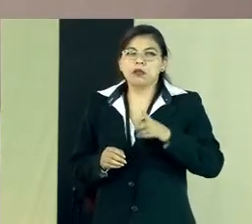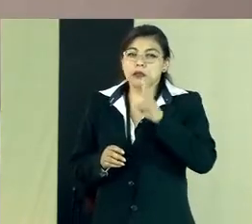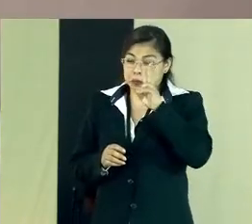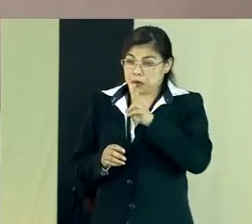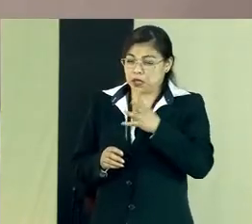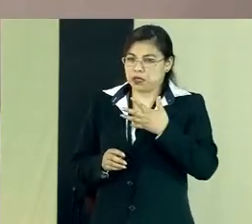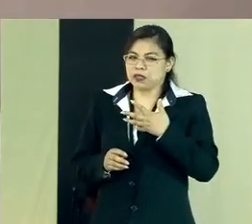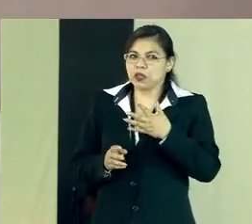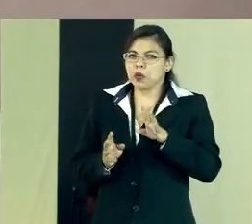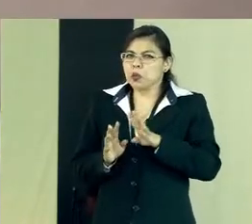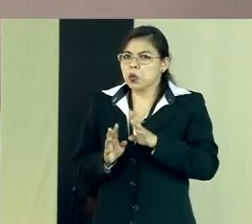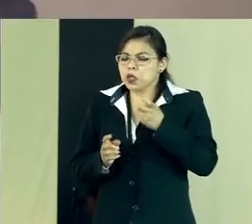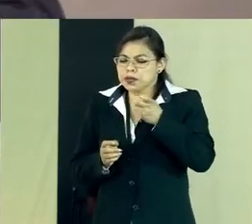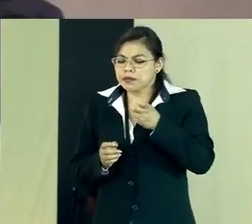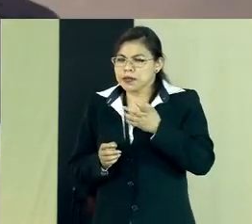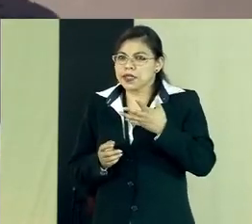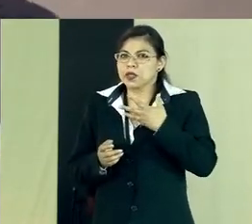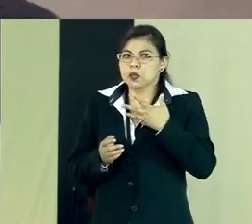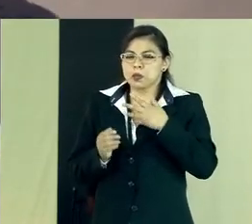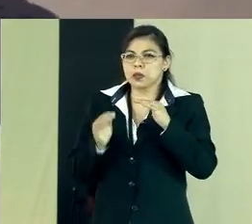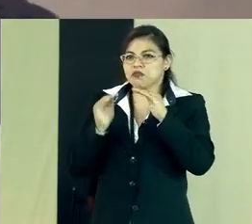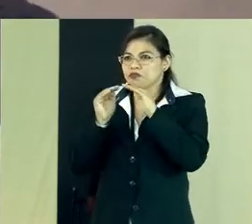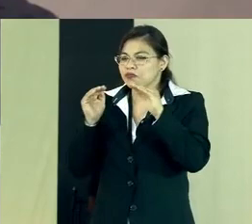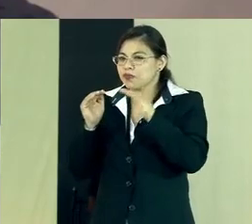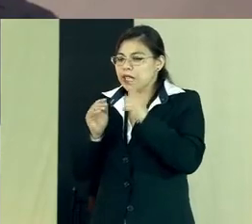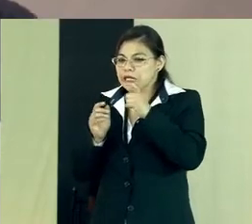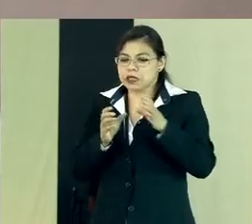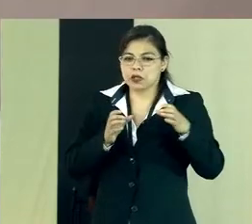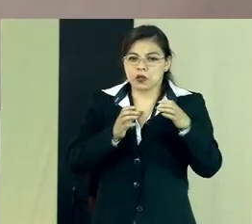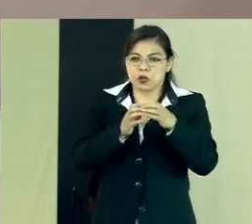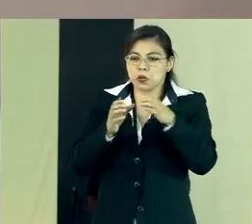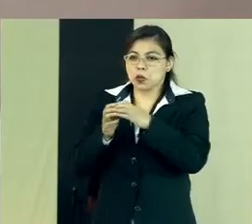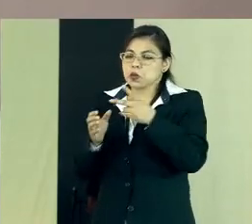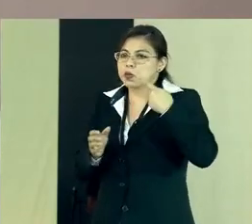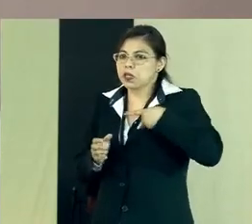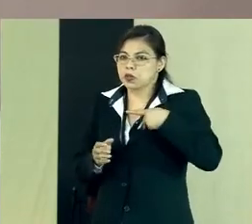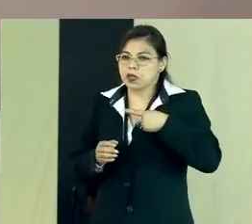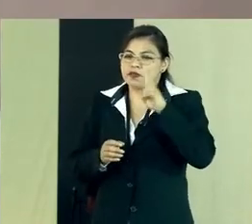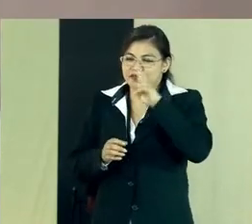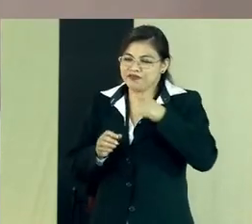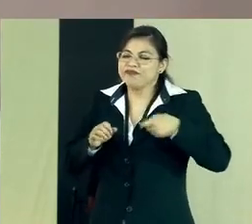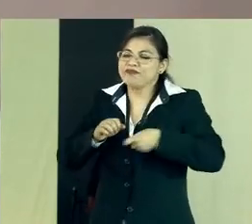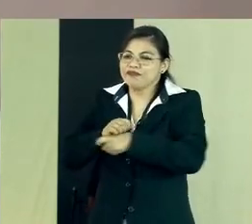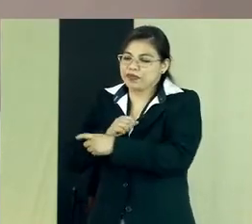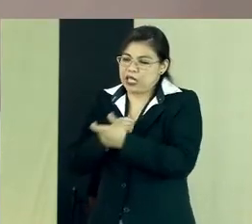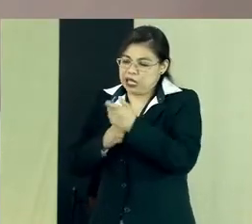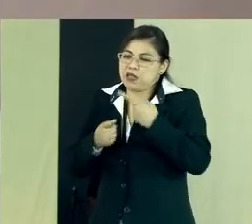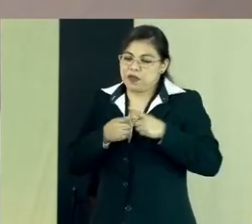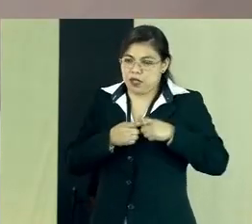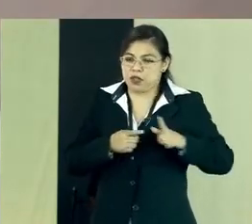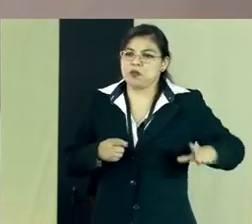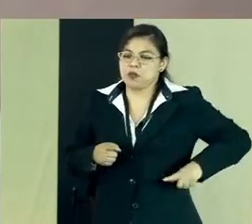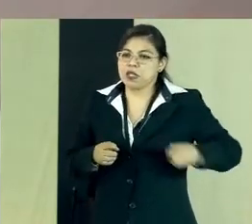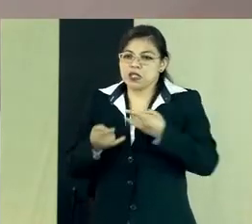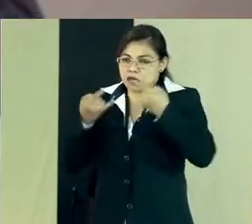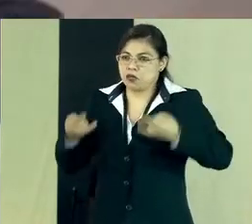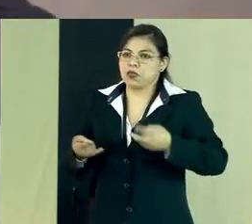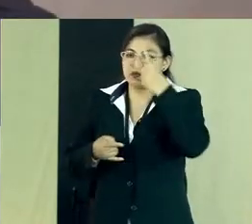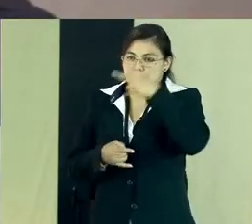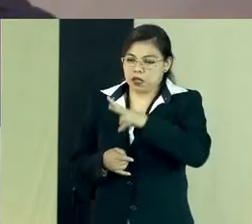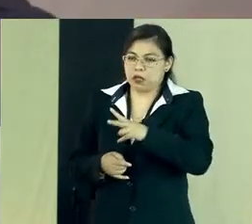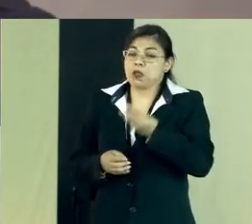hay innumerables conjuntos de personas corruptas en los distintos gobiernos de la historia de méxico